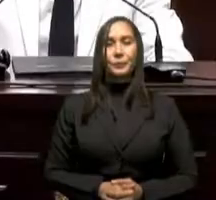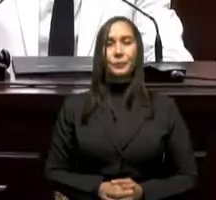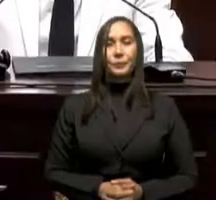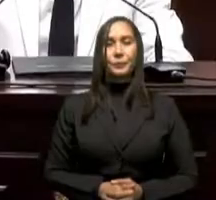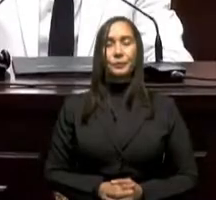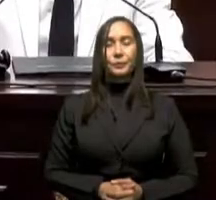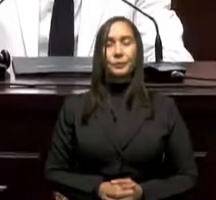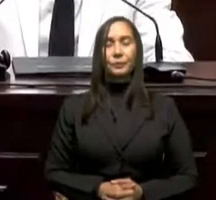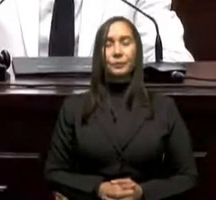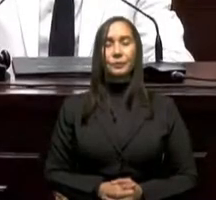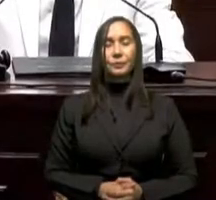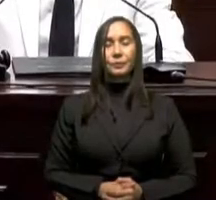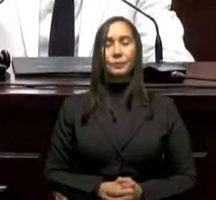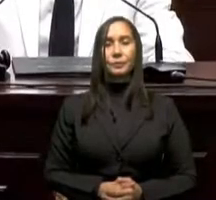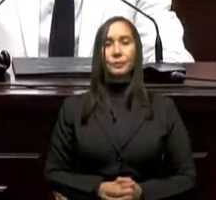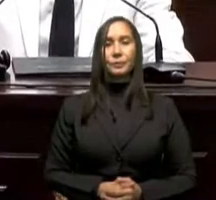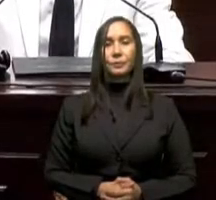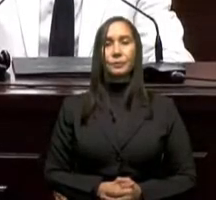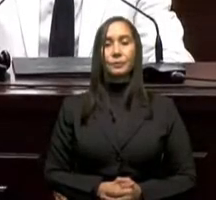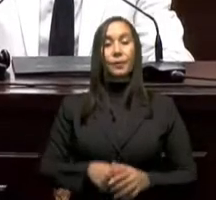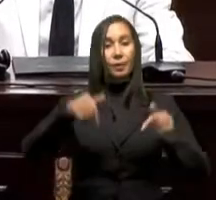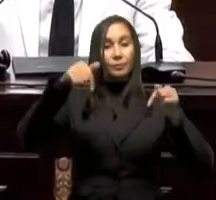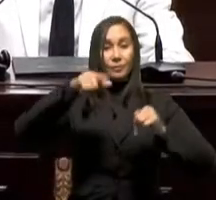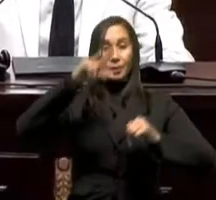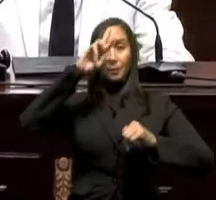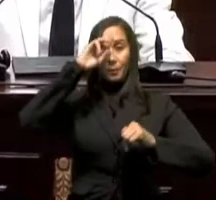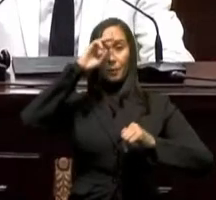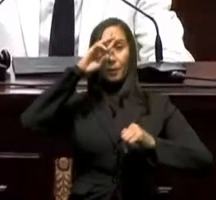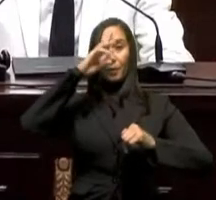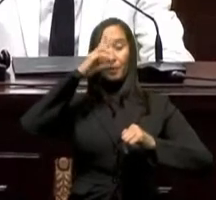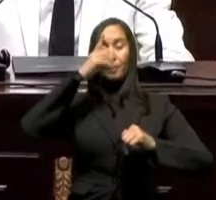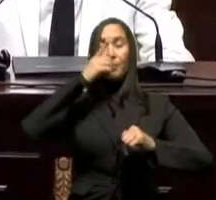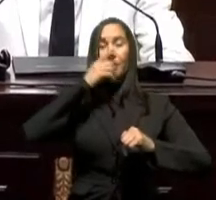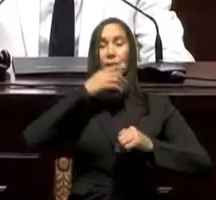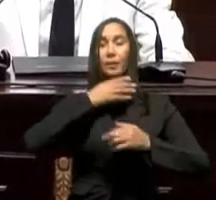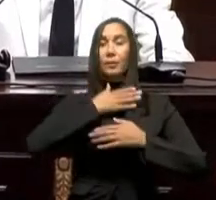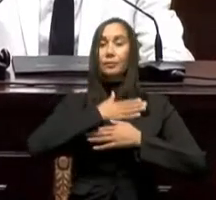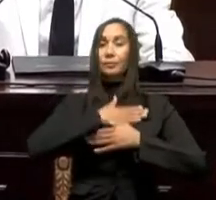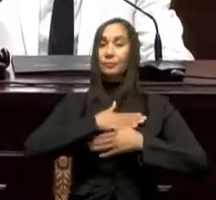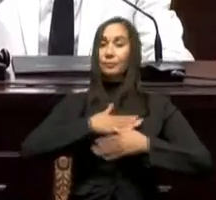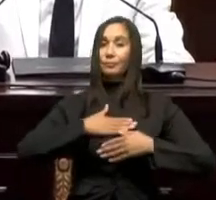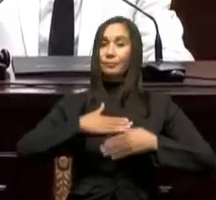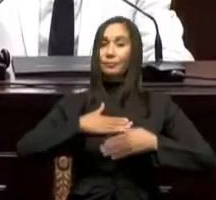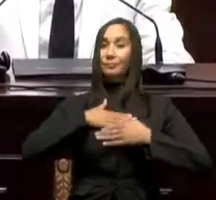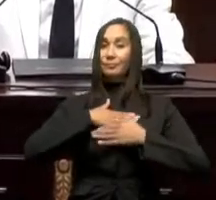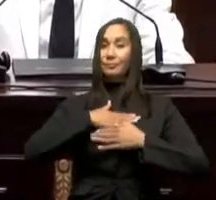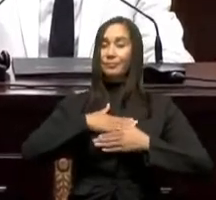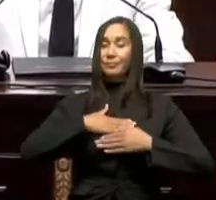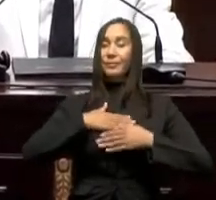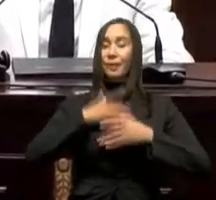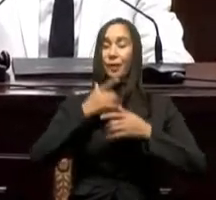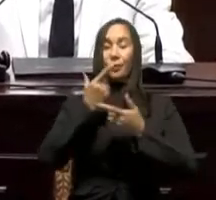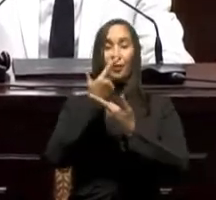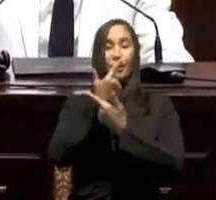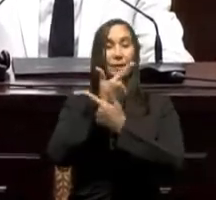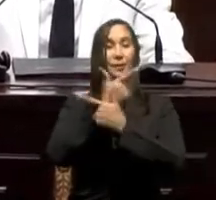Bien, nuestro país ha disfrutado de estabilidad política reciente. No es menos cierto que los aprestos de reformas